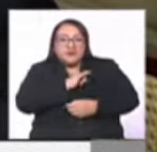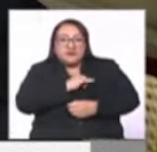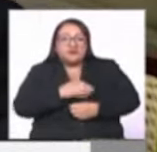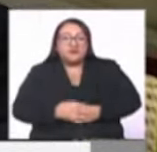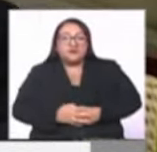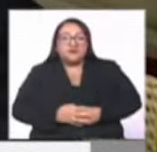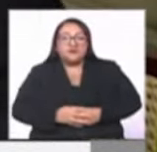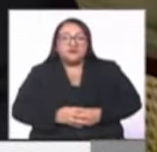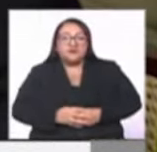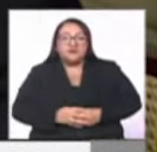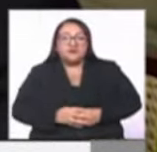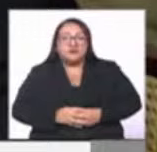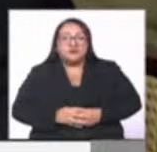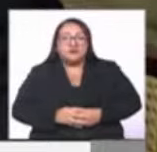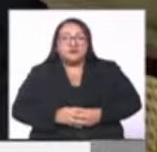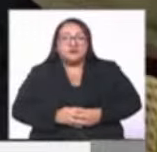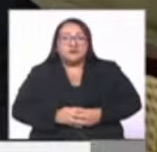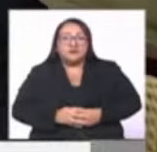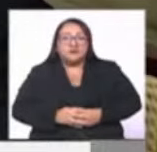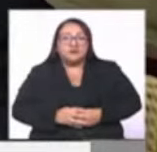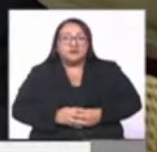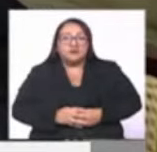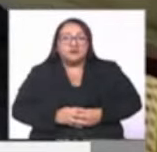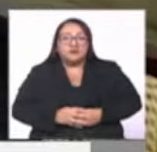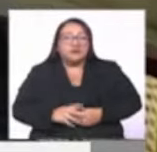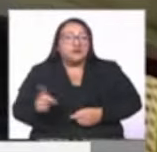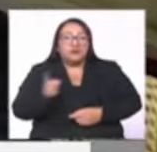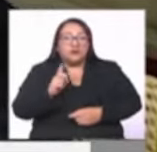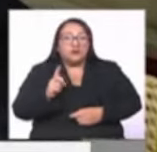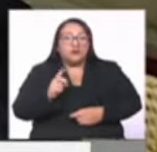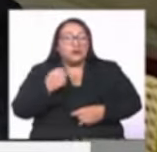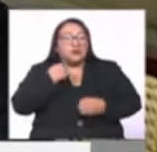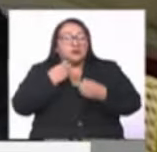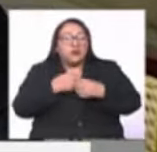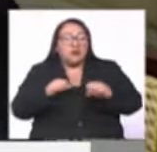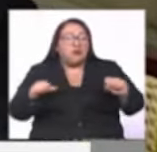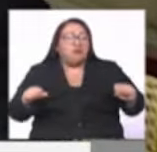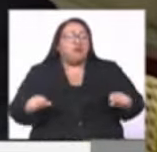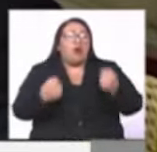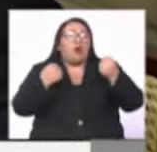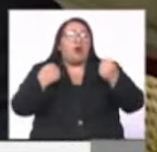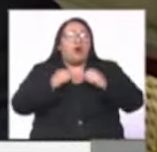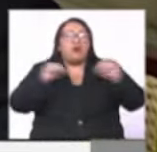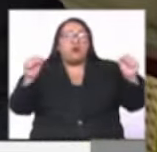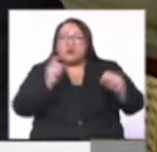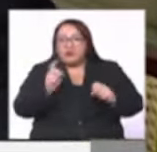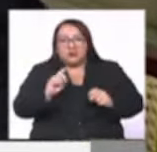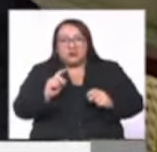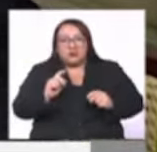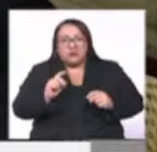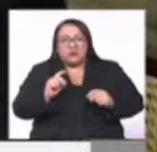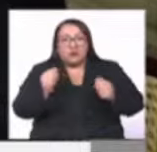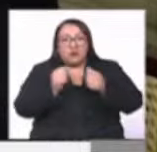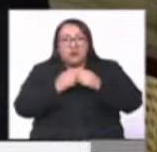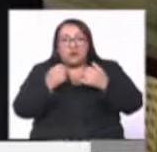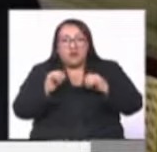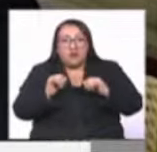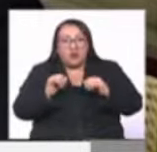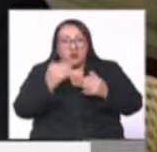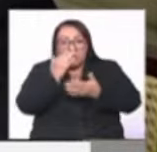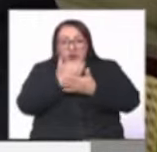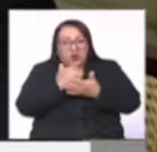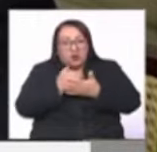y no no a dinamitar lasas o a destruirlas con un informe con una